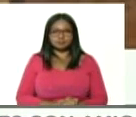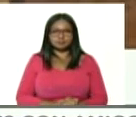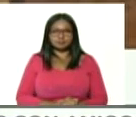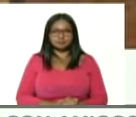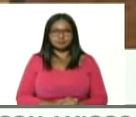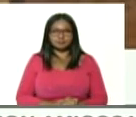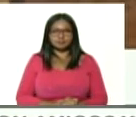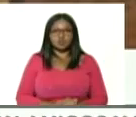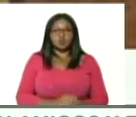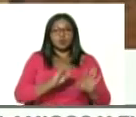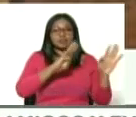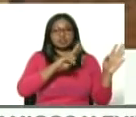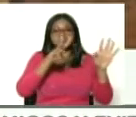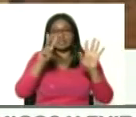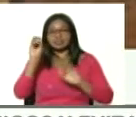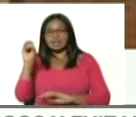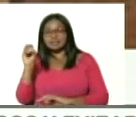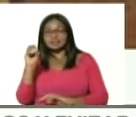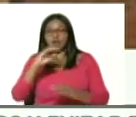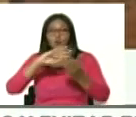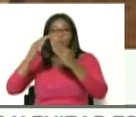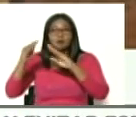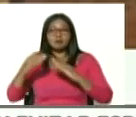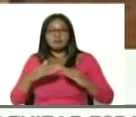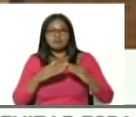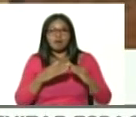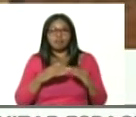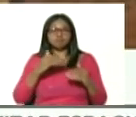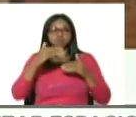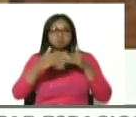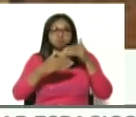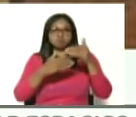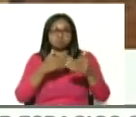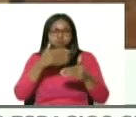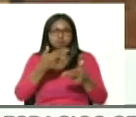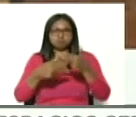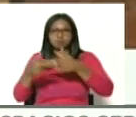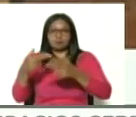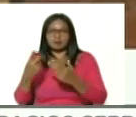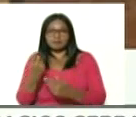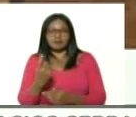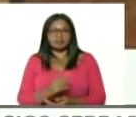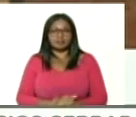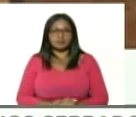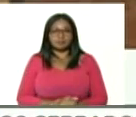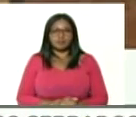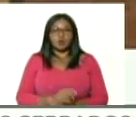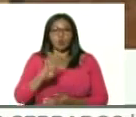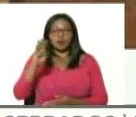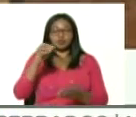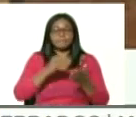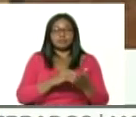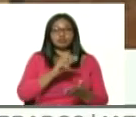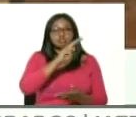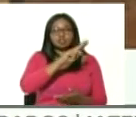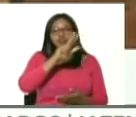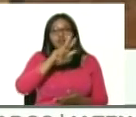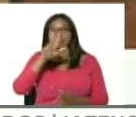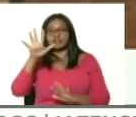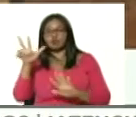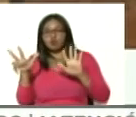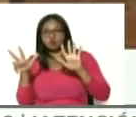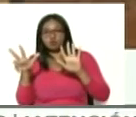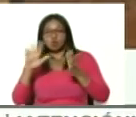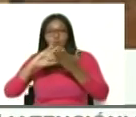970 comunas en construcción, para un total de 4.248 comunas.